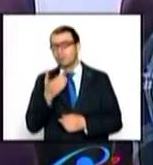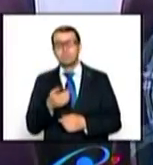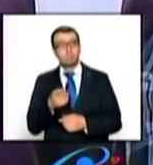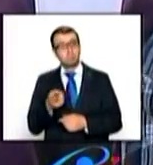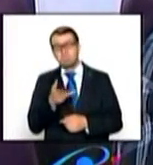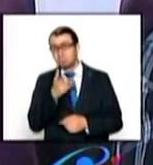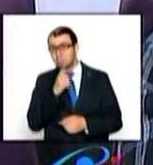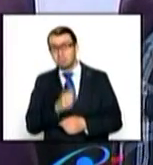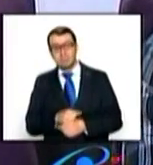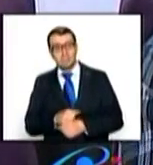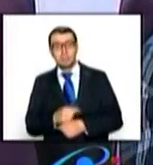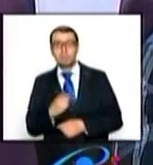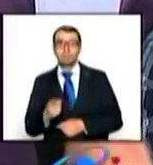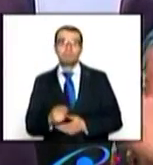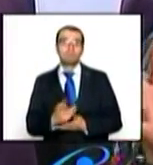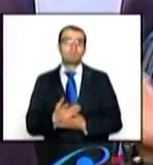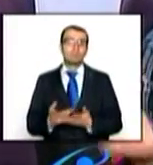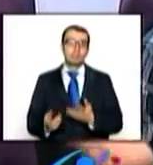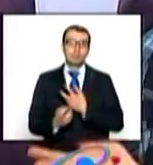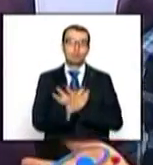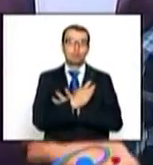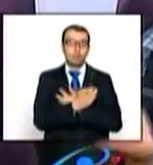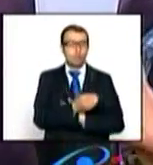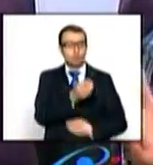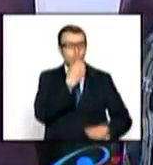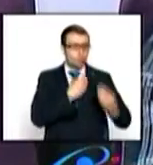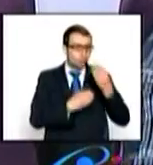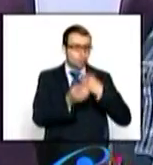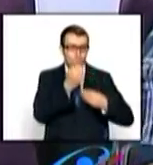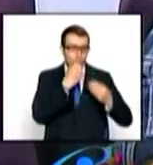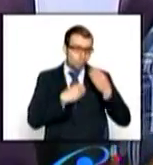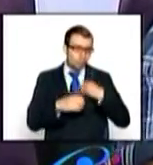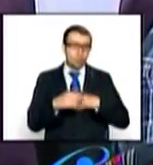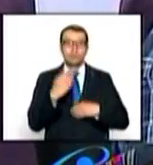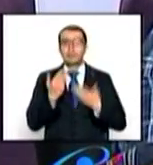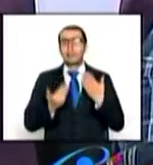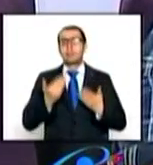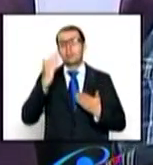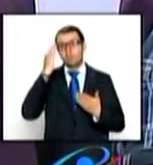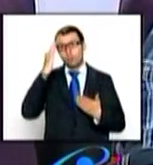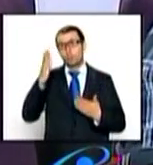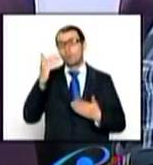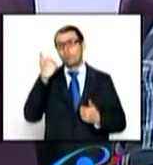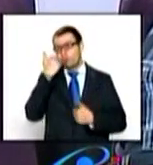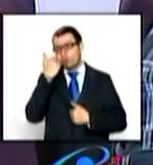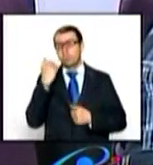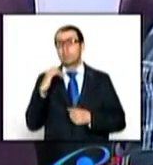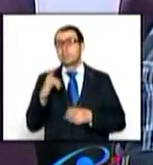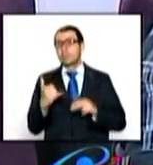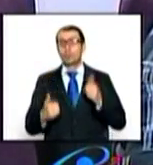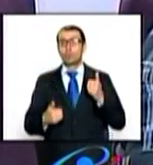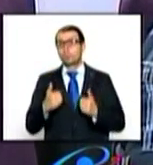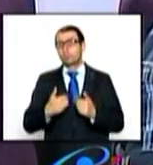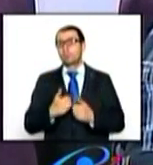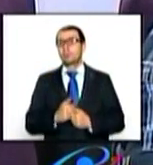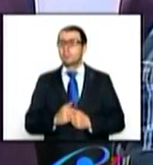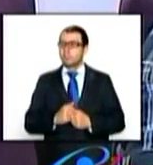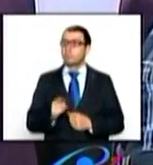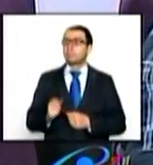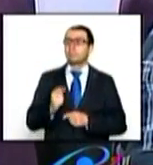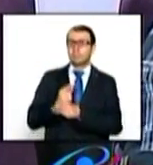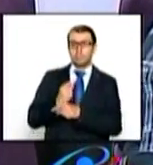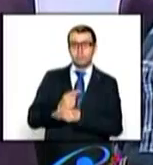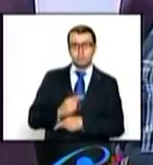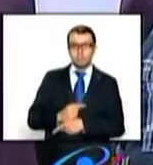sino que en realidad entran son toxinas, y ese desequilibrio es lo que al final determina o no la salud de una persona. Es ahí donde los sueros y la medicina biológica